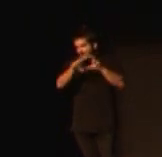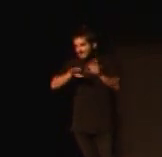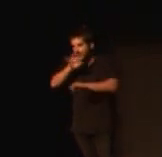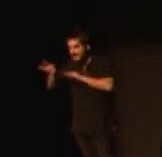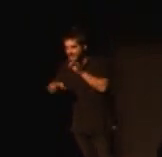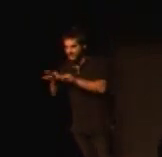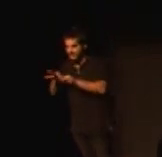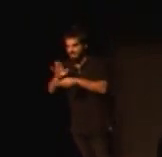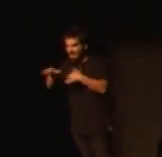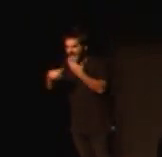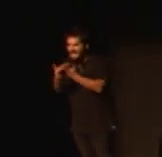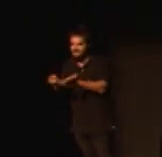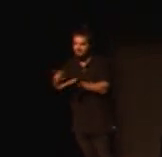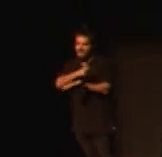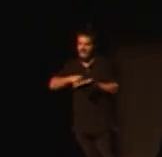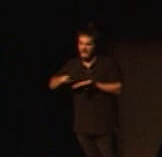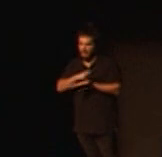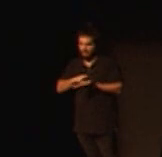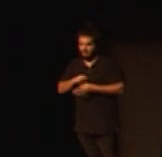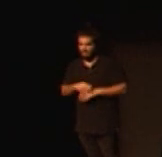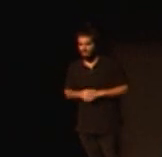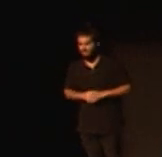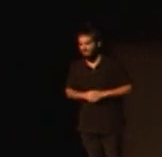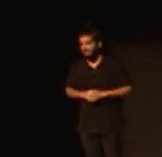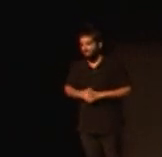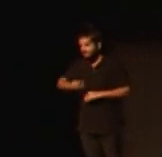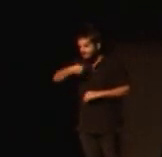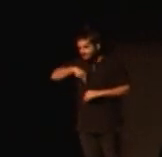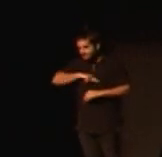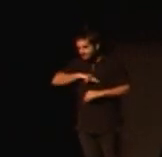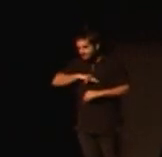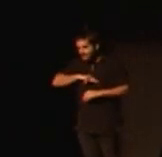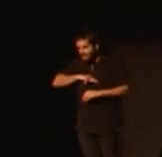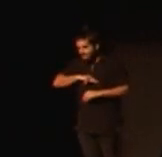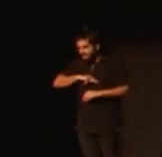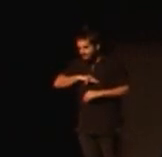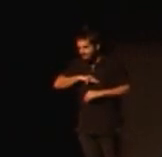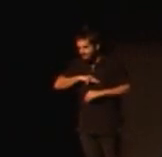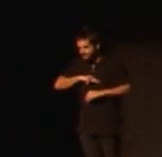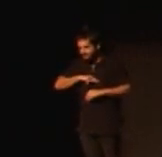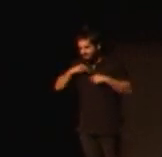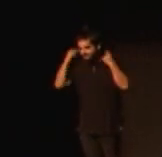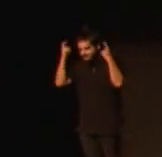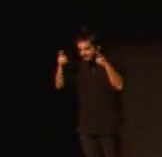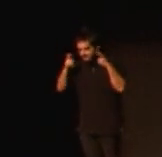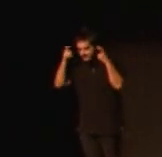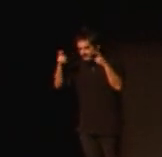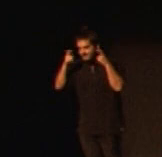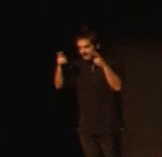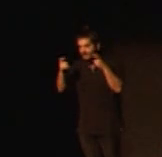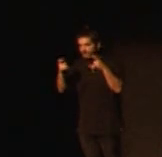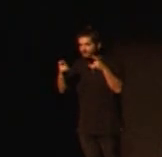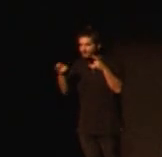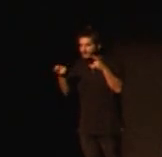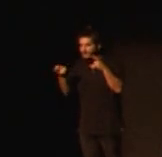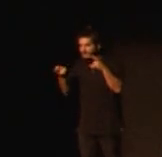Yo confío y, desde luego, es lo que intentamos, que esta sea una región, que la región de Murcia sea una región con alma, una